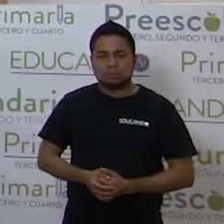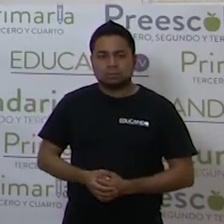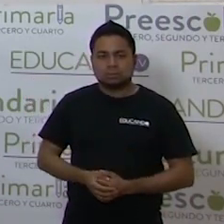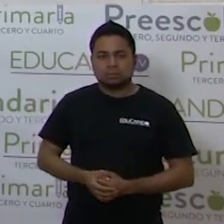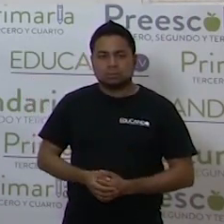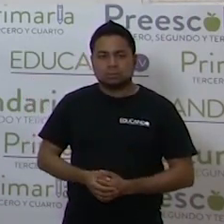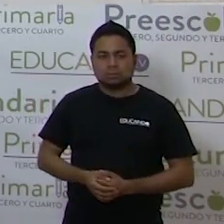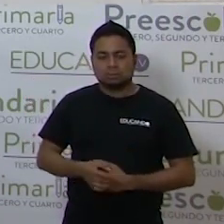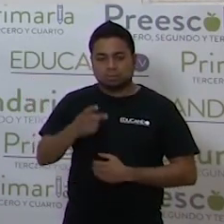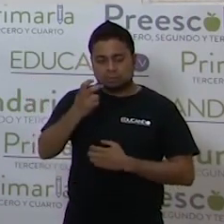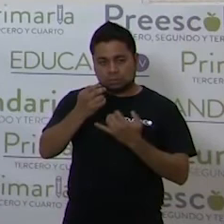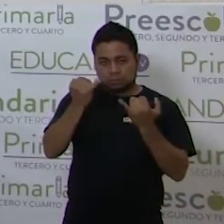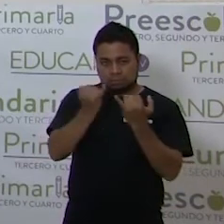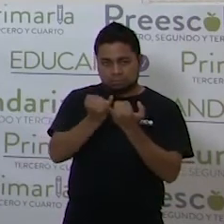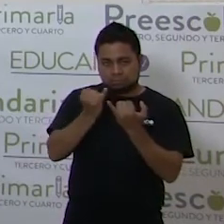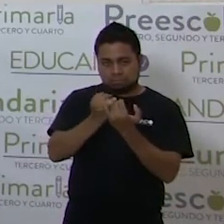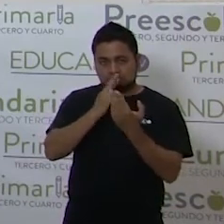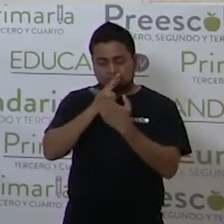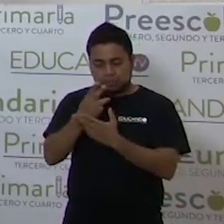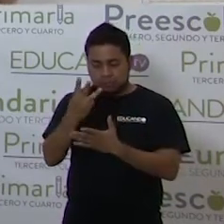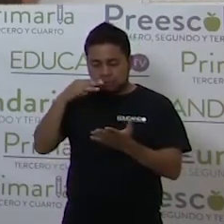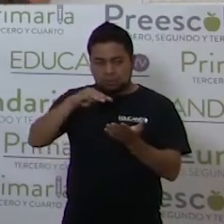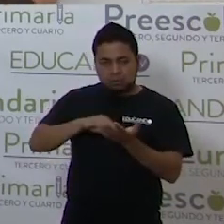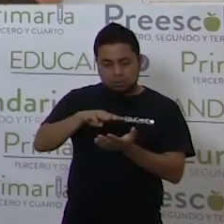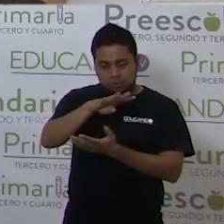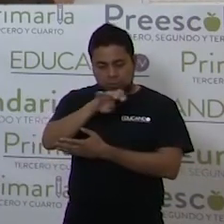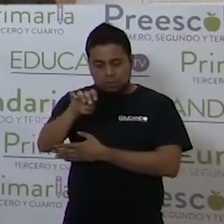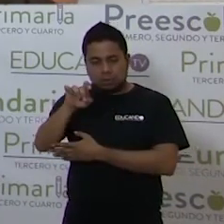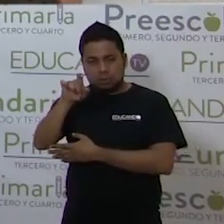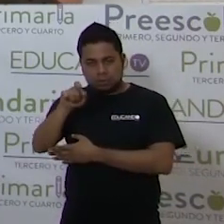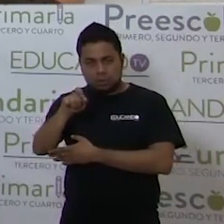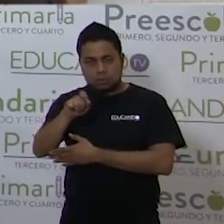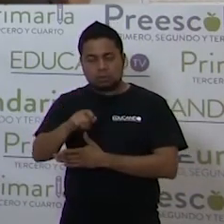nos debe dar igual a 3.420